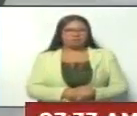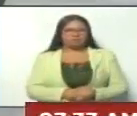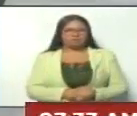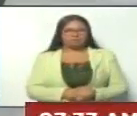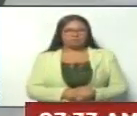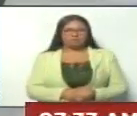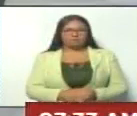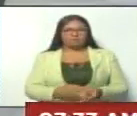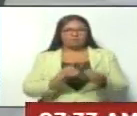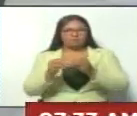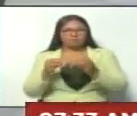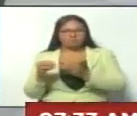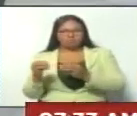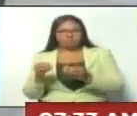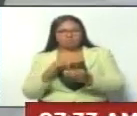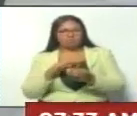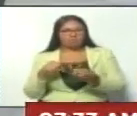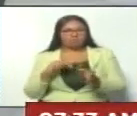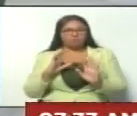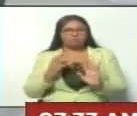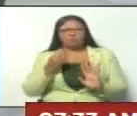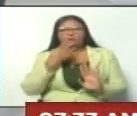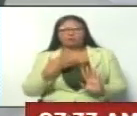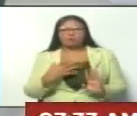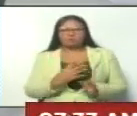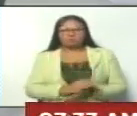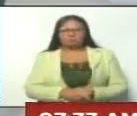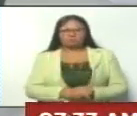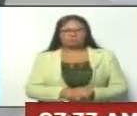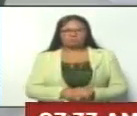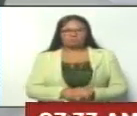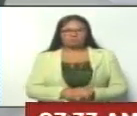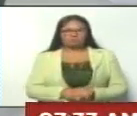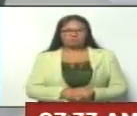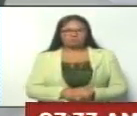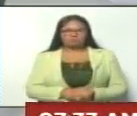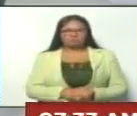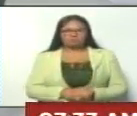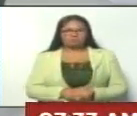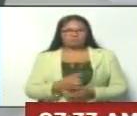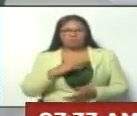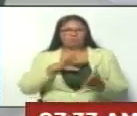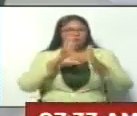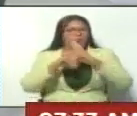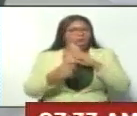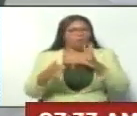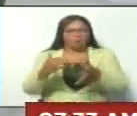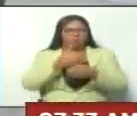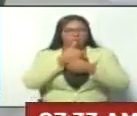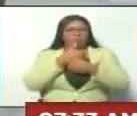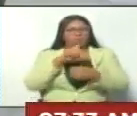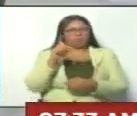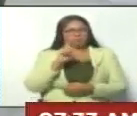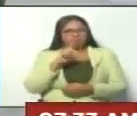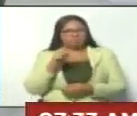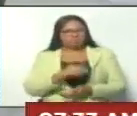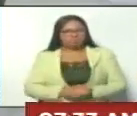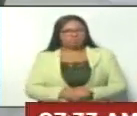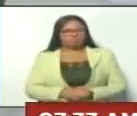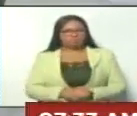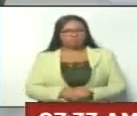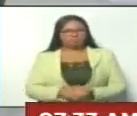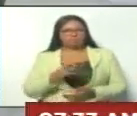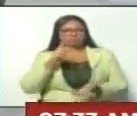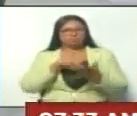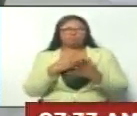ninguna reubicación. Entonces nosotros no se hizo... No fue que nos la robamos, no fue que nos la secuestramos, no fue que yo llegué y